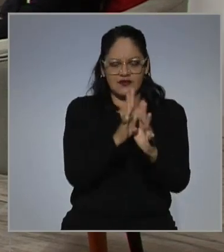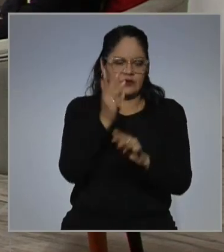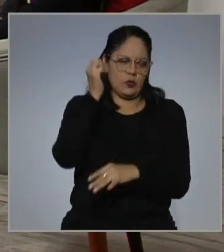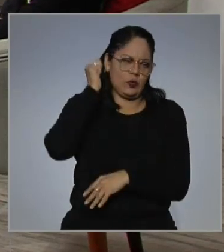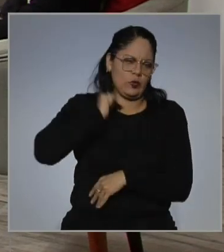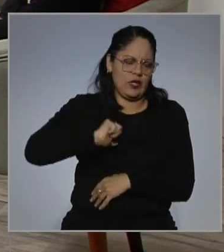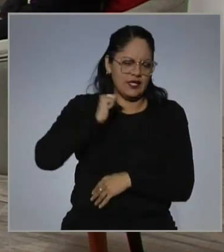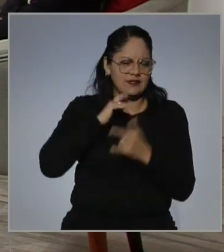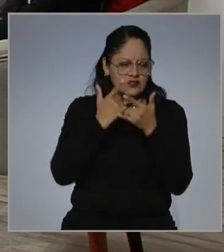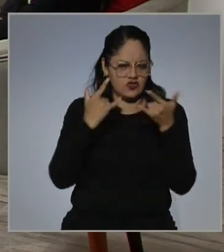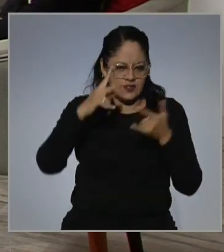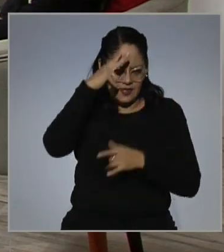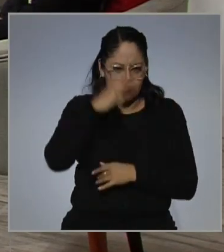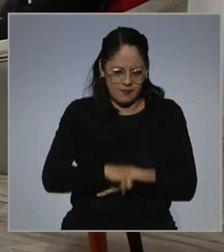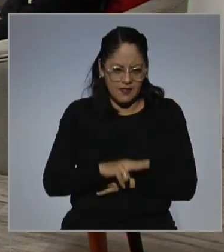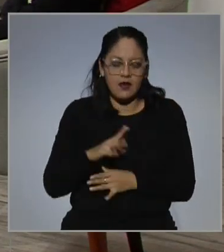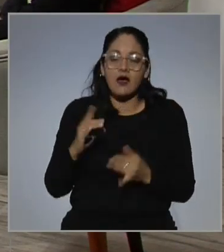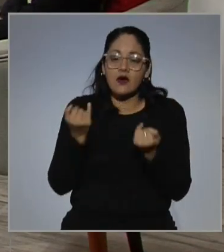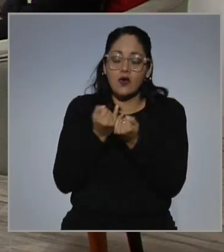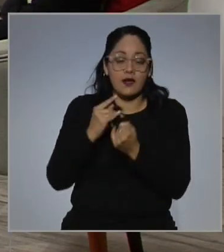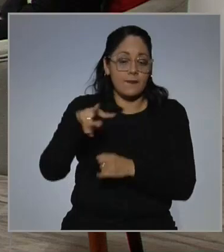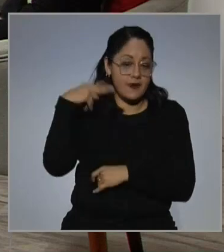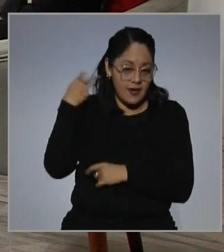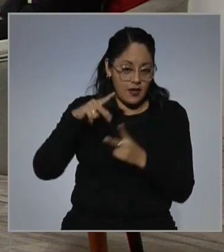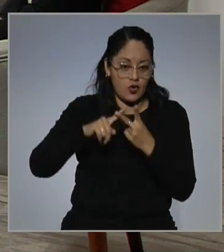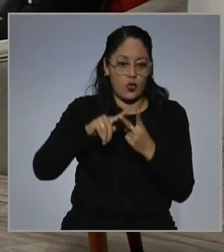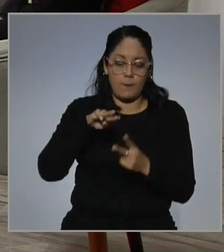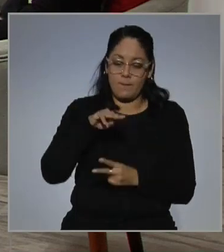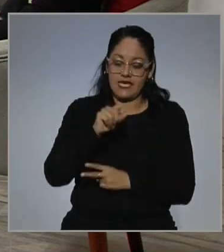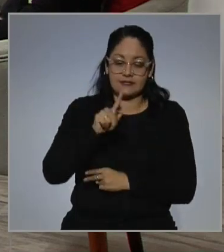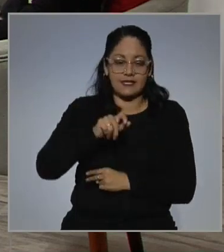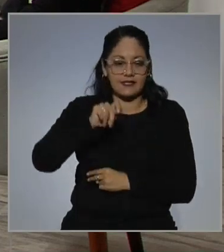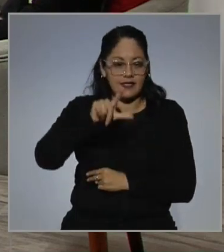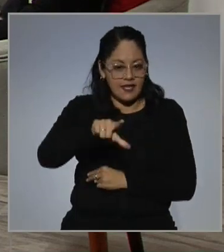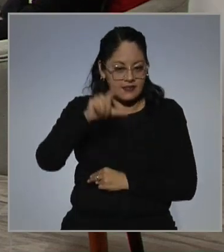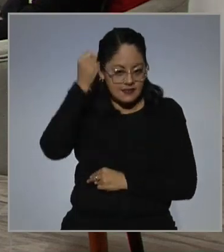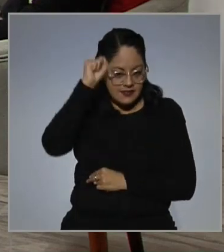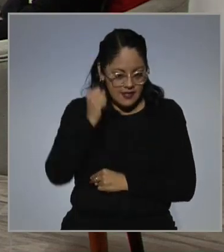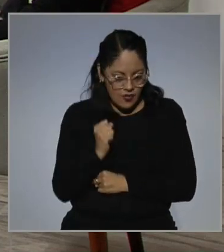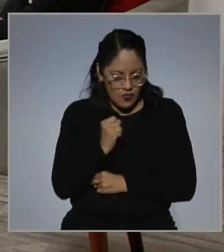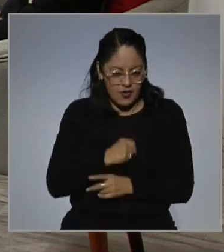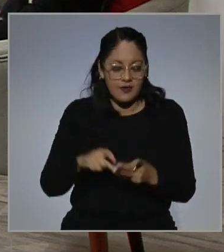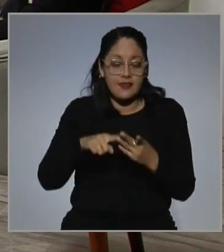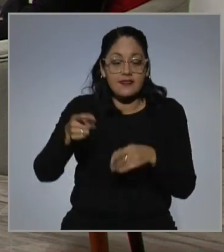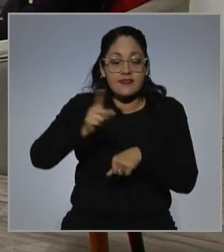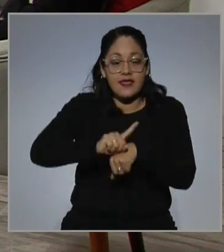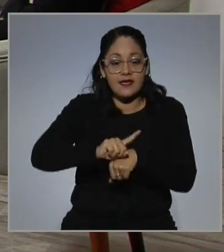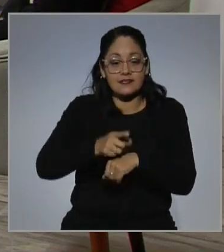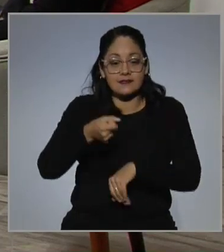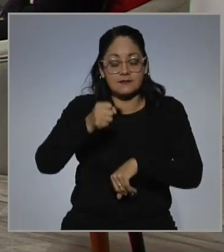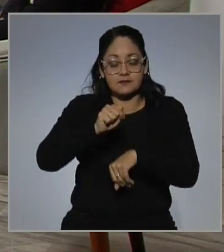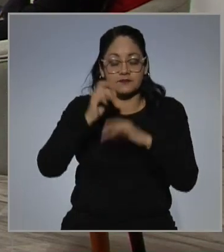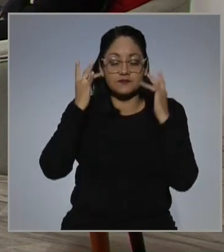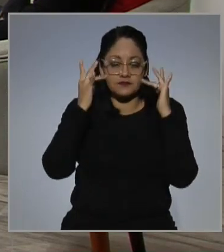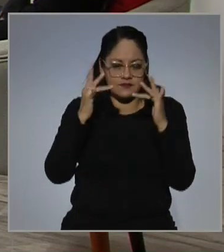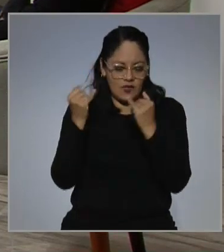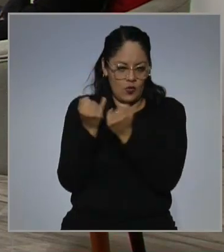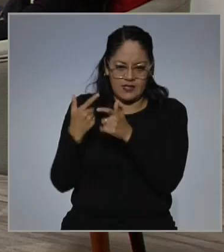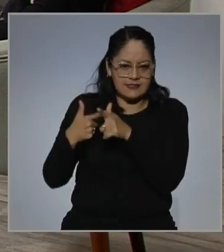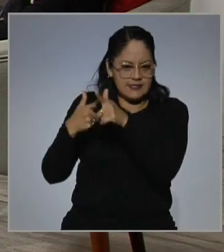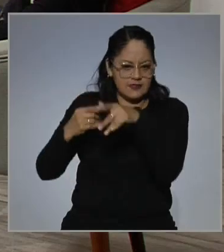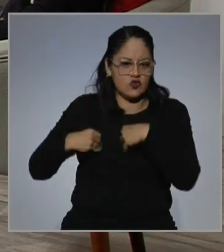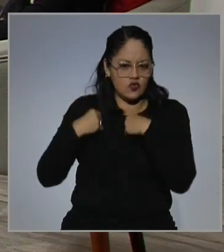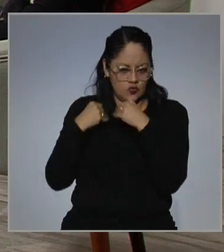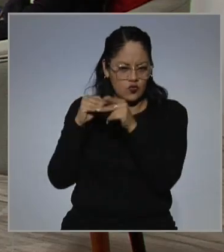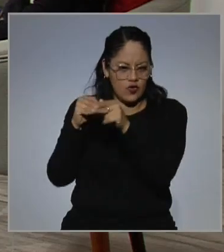de hecho, en Veracruz, en Mazatlán, bueno, los carnavales asociados a Semana Santa siguen muy vivos. En la Ciudad de México